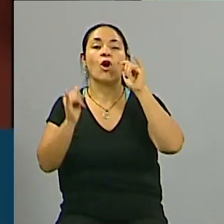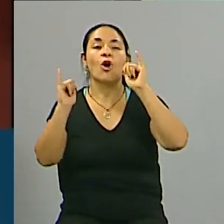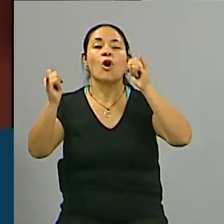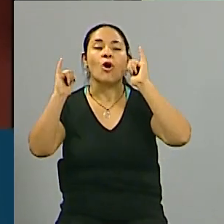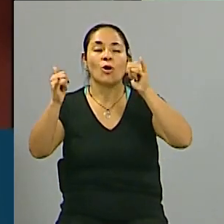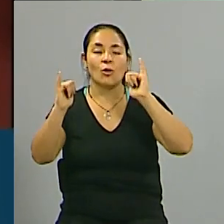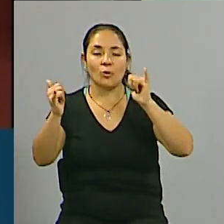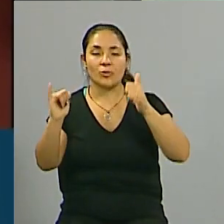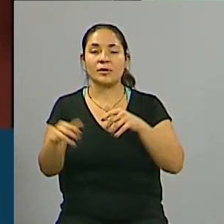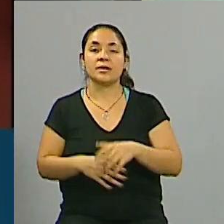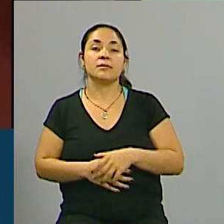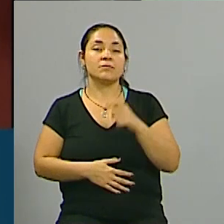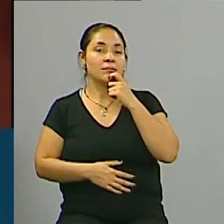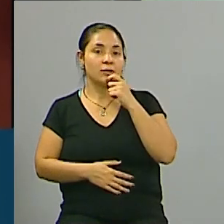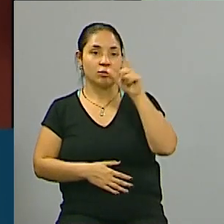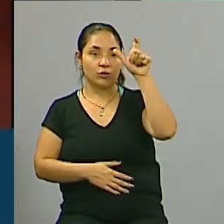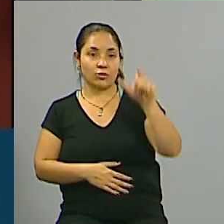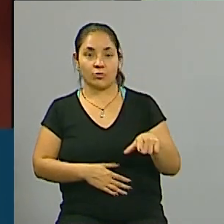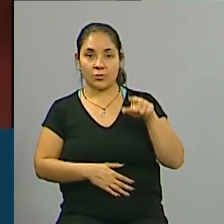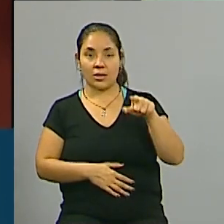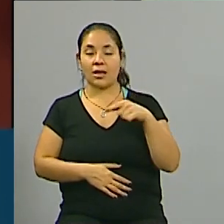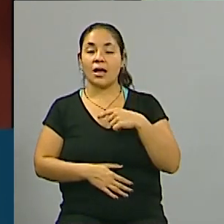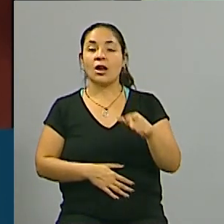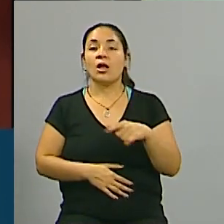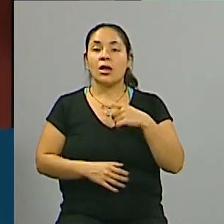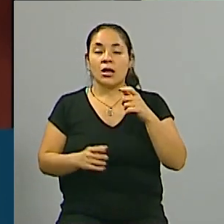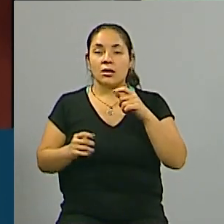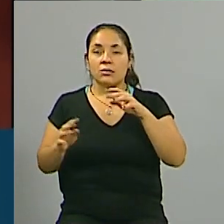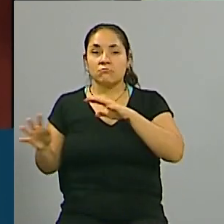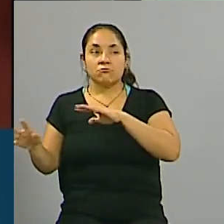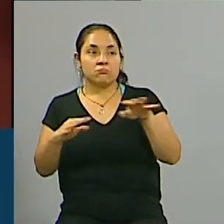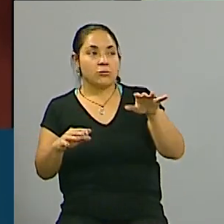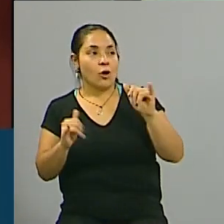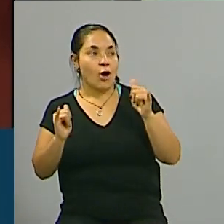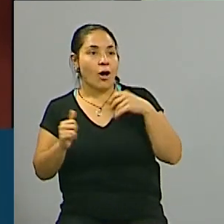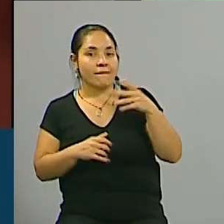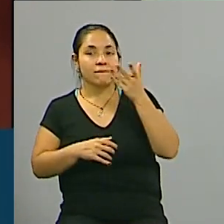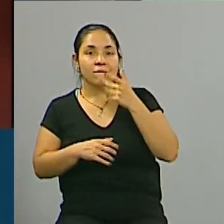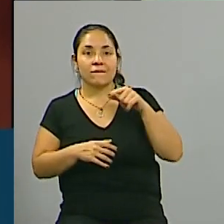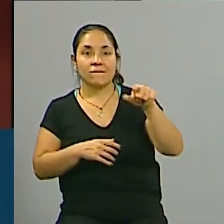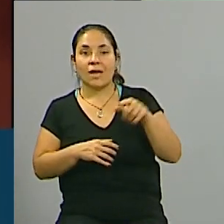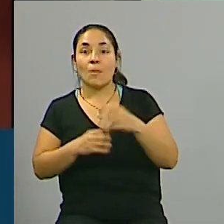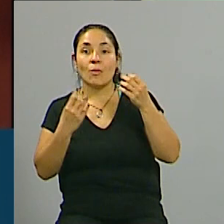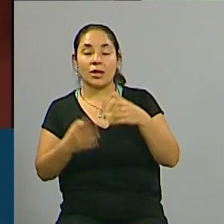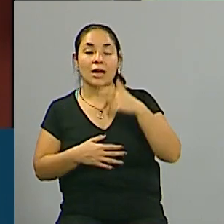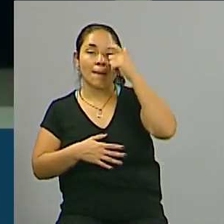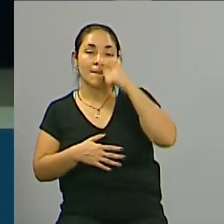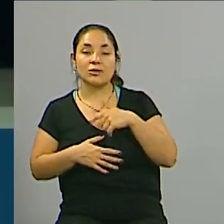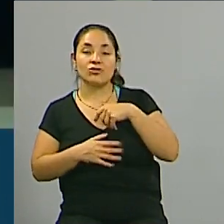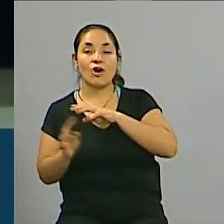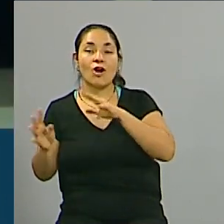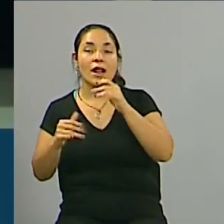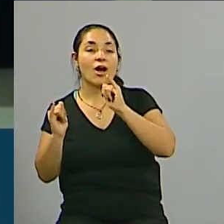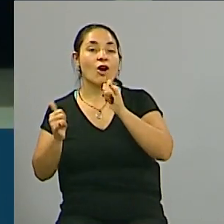da la sensación de que de pronto esas figuras políticas que logran captar la atención de la gente joven lo hacen porque esa gente joven está muy desconectada de la realidad? Es